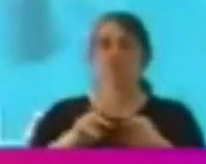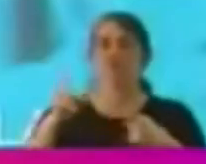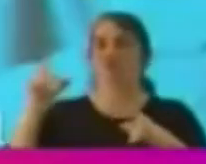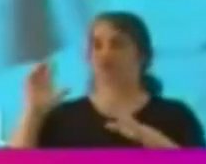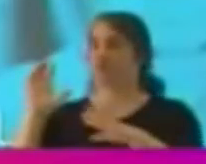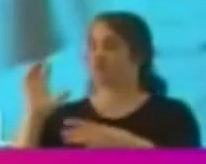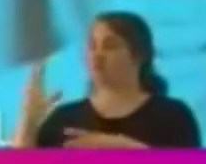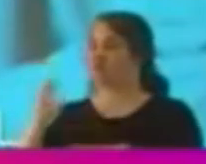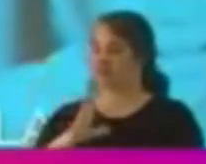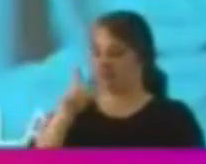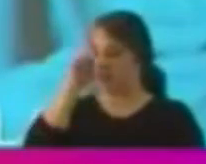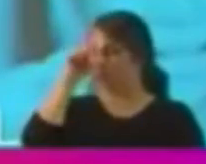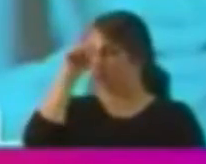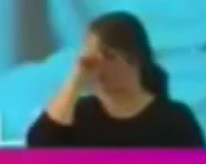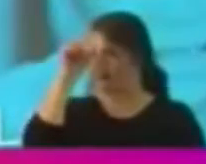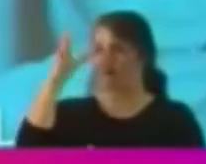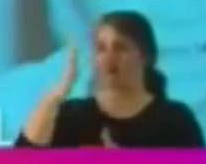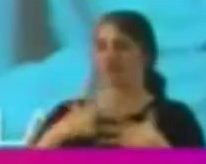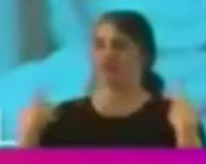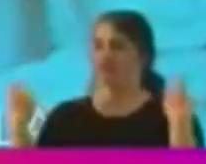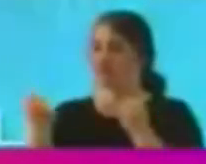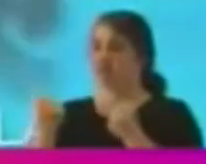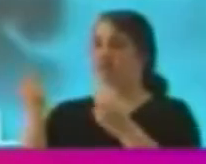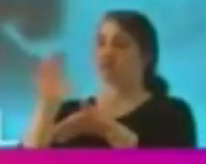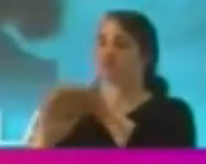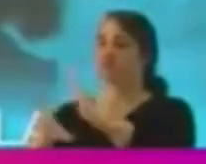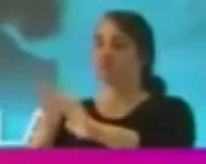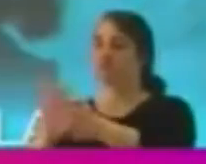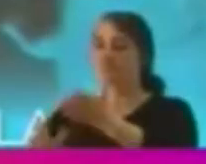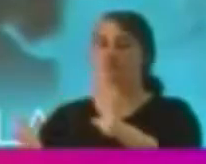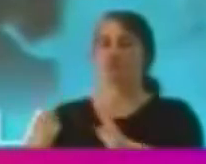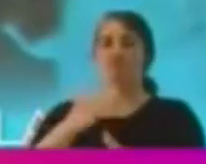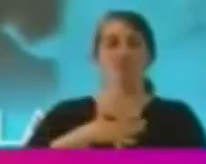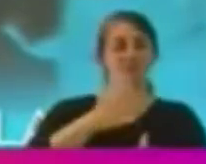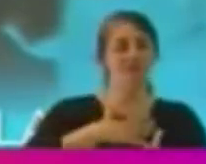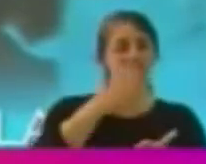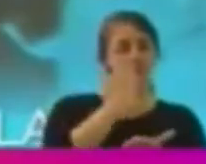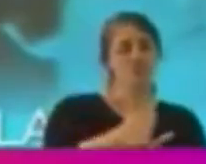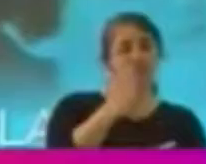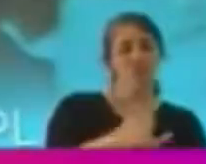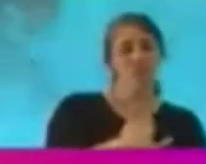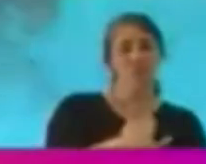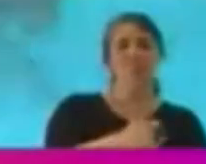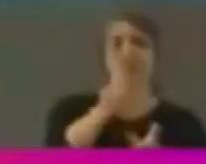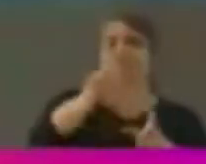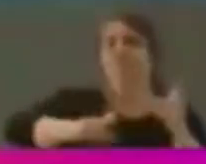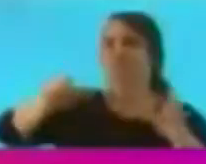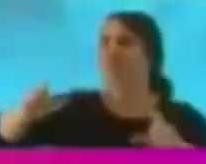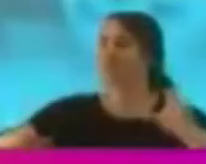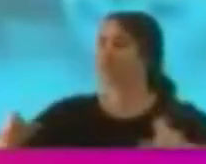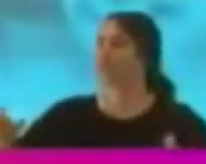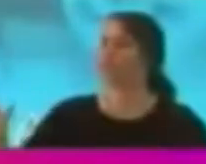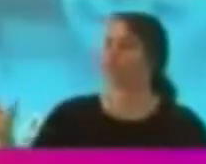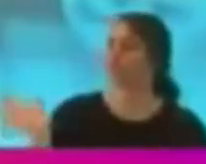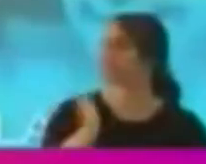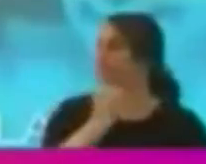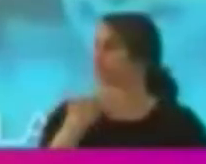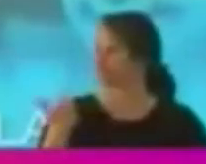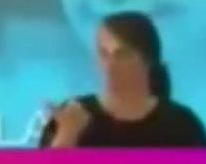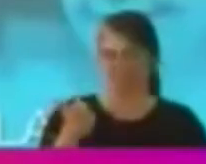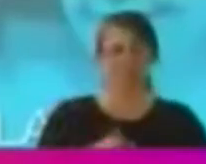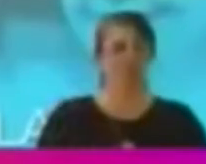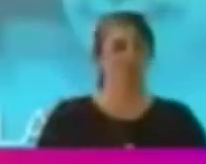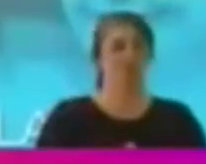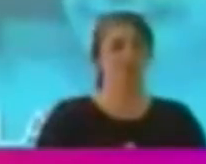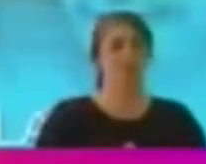en un sentido amplio, por lo tanto, derechos humanos, géneros y seguridad ciudadana. Una cuestión adicional que